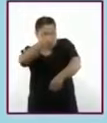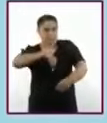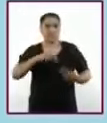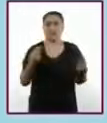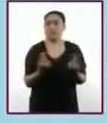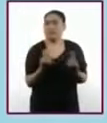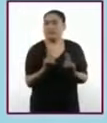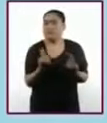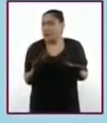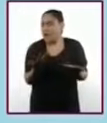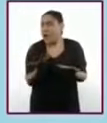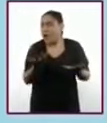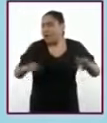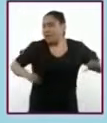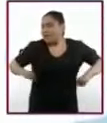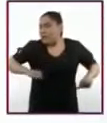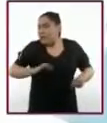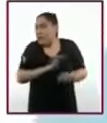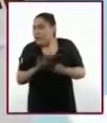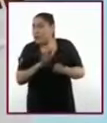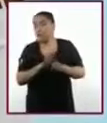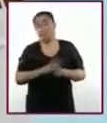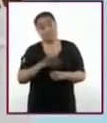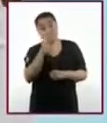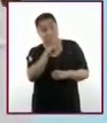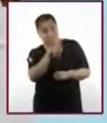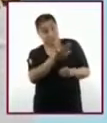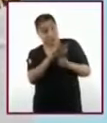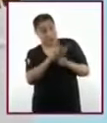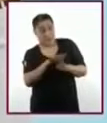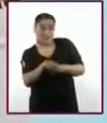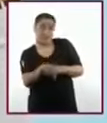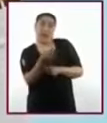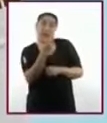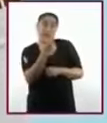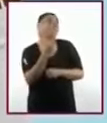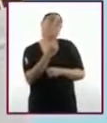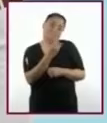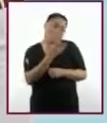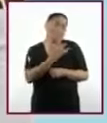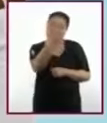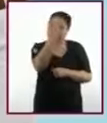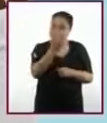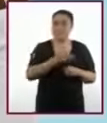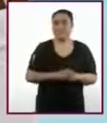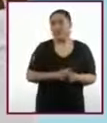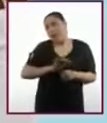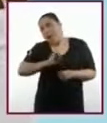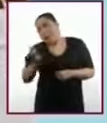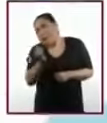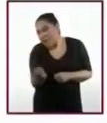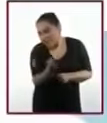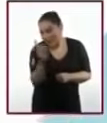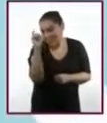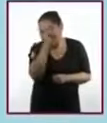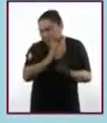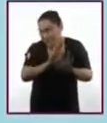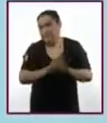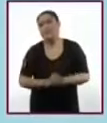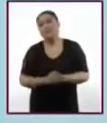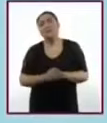para realizar nuestras actividades? Si dijiste de los alimentos, es correcto. A ver, una pregunta más difícil. ¿En